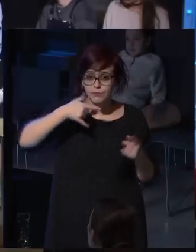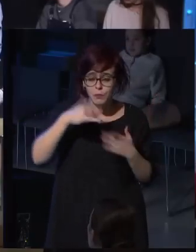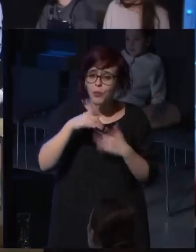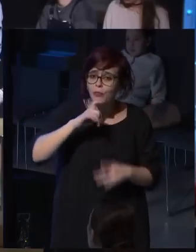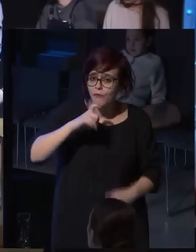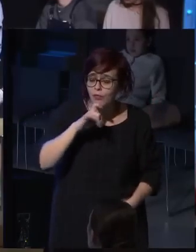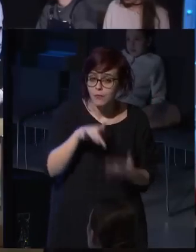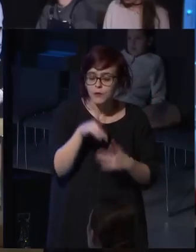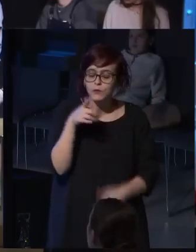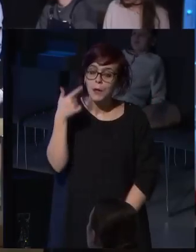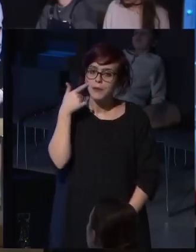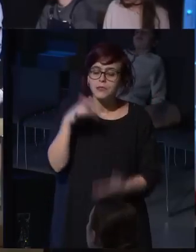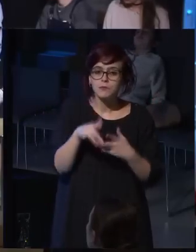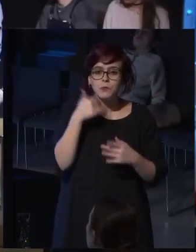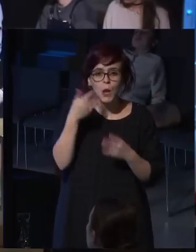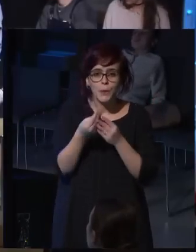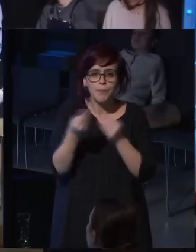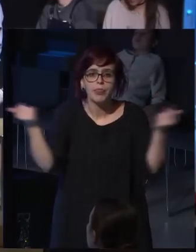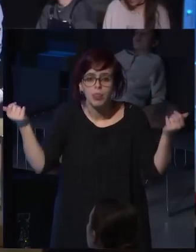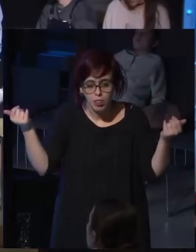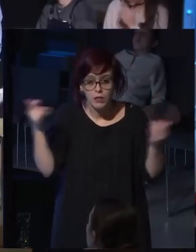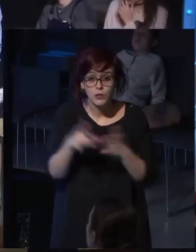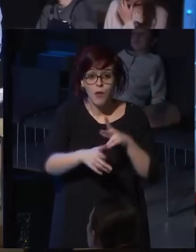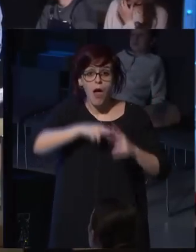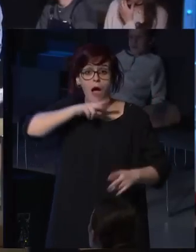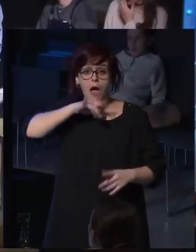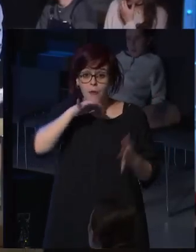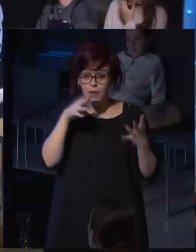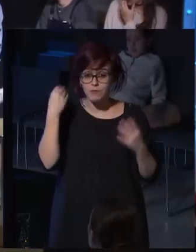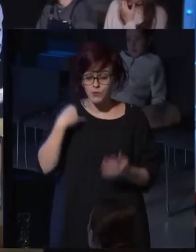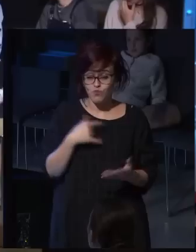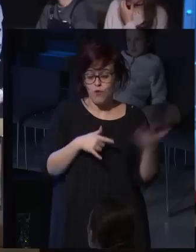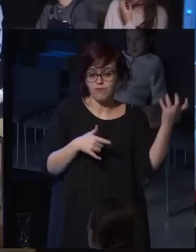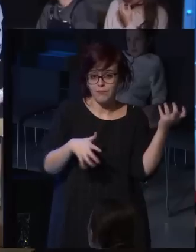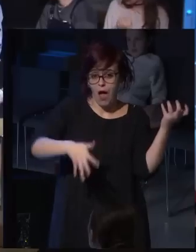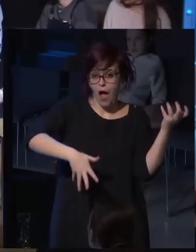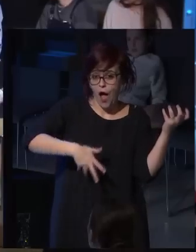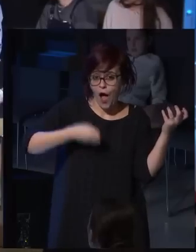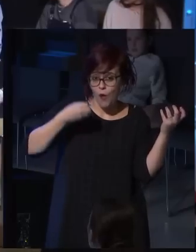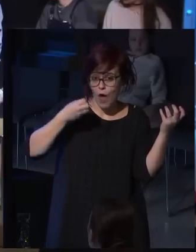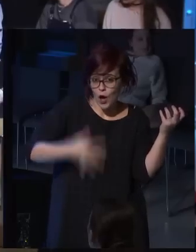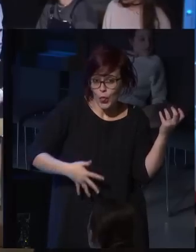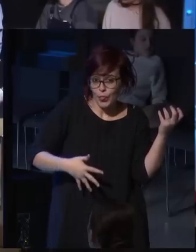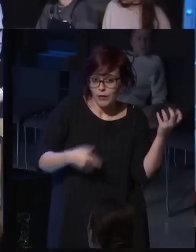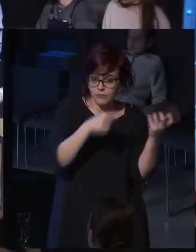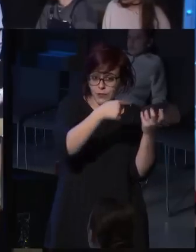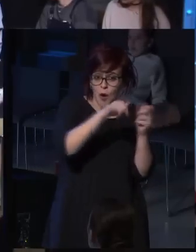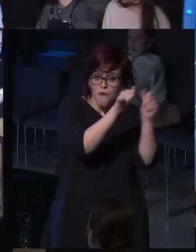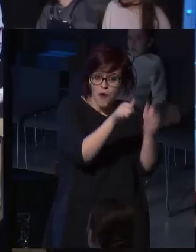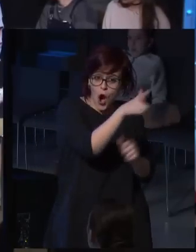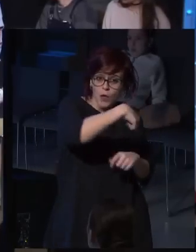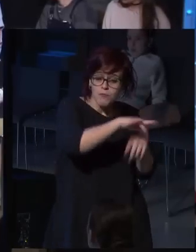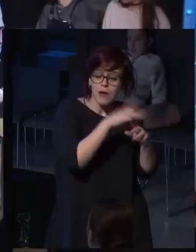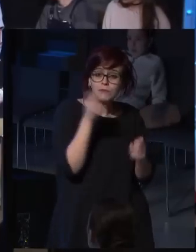lo complicado es que es demasiado efímero. O sea, en el momento que vas a hablar de ese acorde, el acorde ya ha pasado. No sé cómo decirte, no es como ver un cuadro que